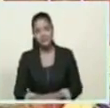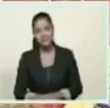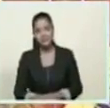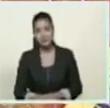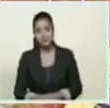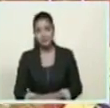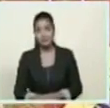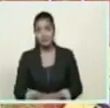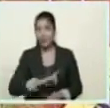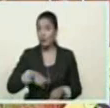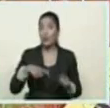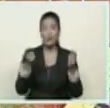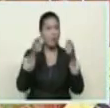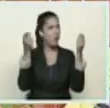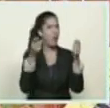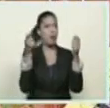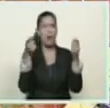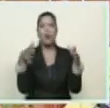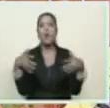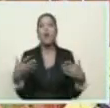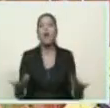nuestra cocina era